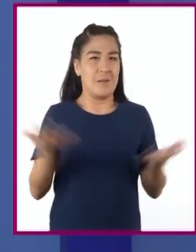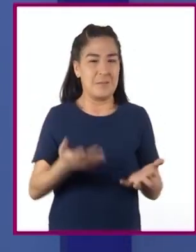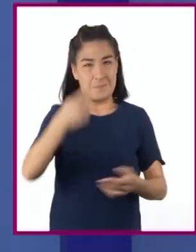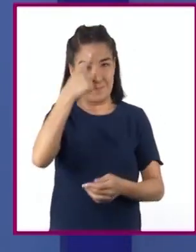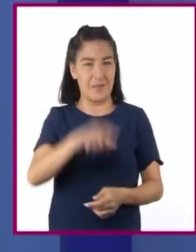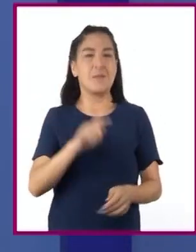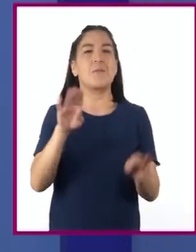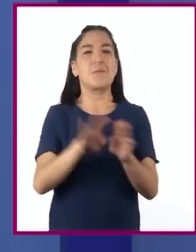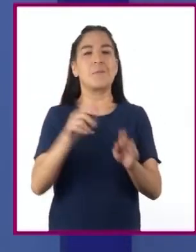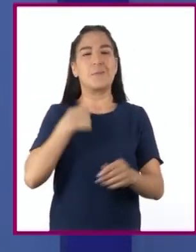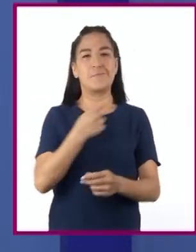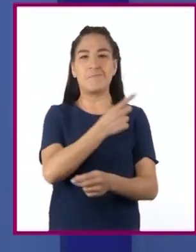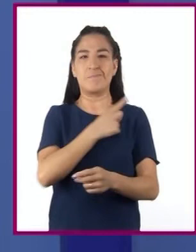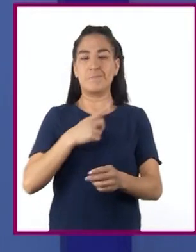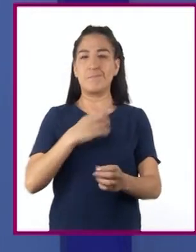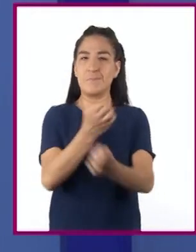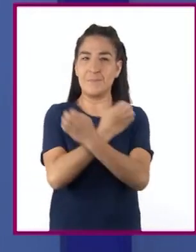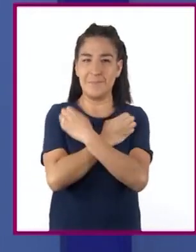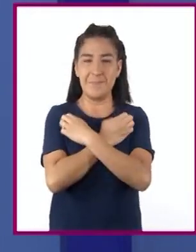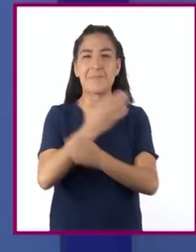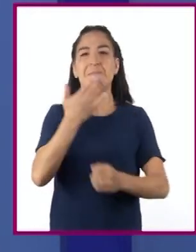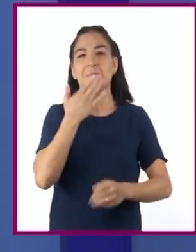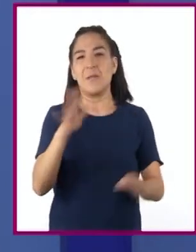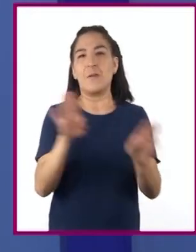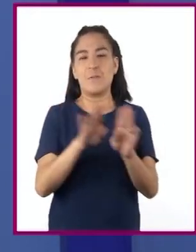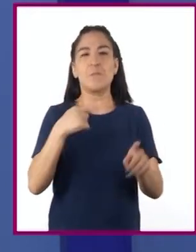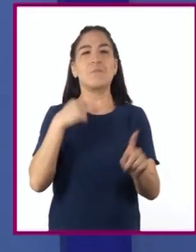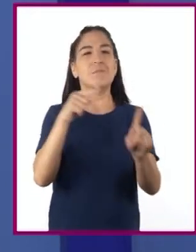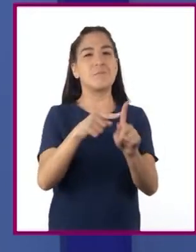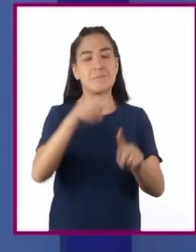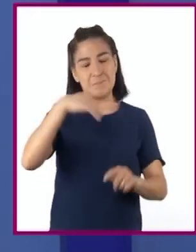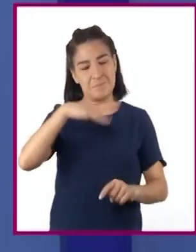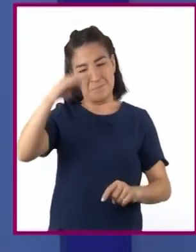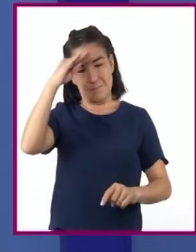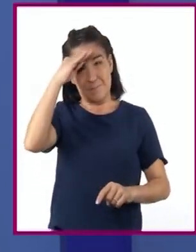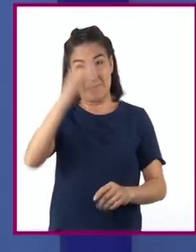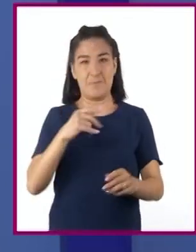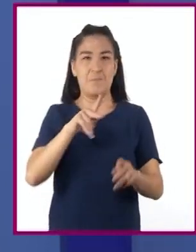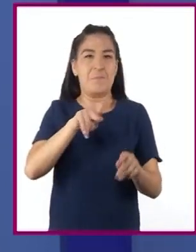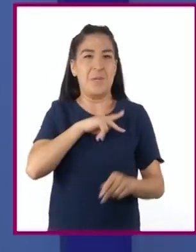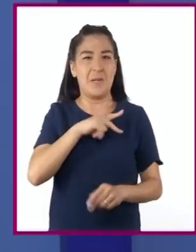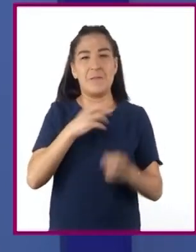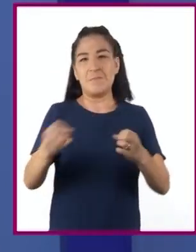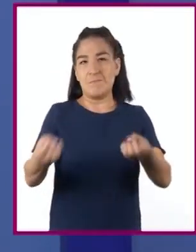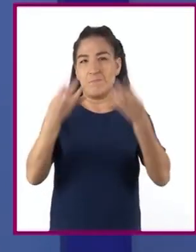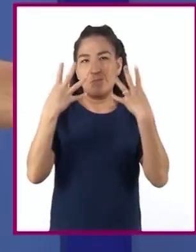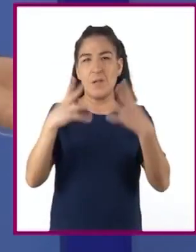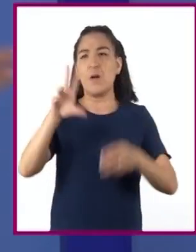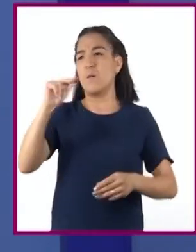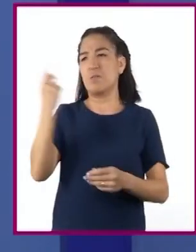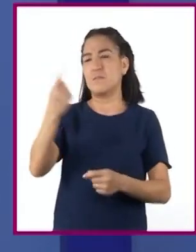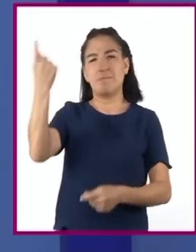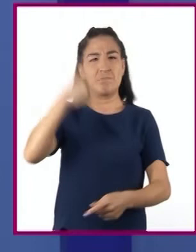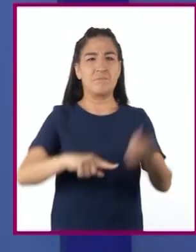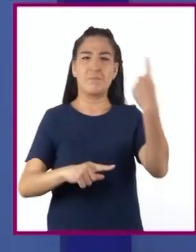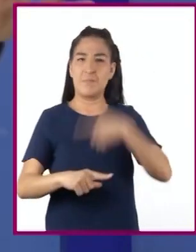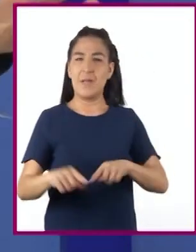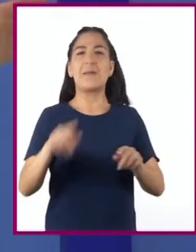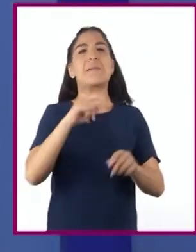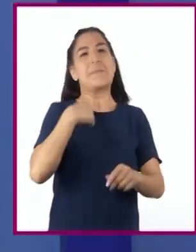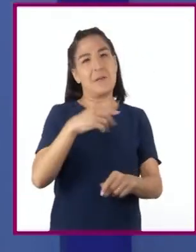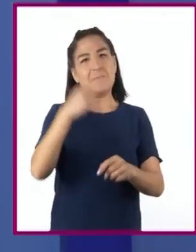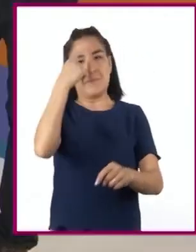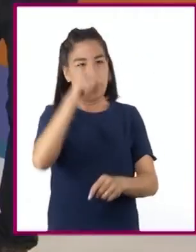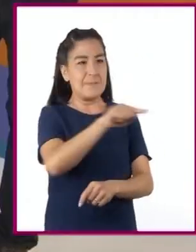de manera ética, siguiendo mi propio criterio, de manera independiente, de forma autónoma, sin dañar la integridad de